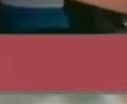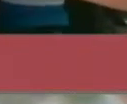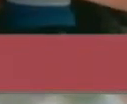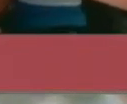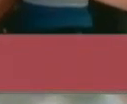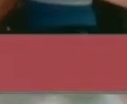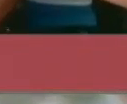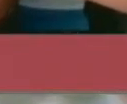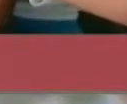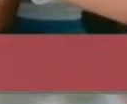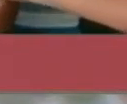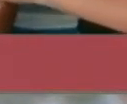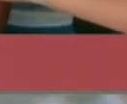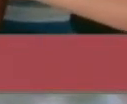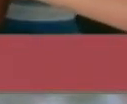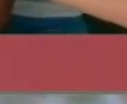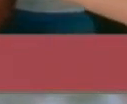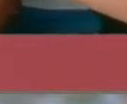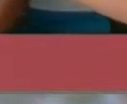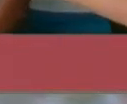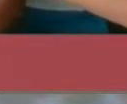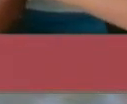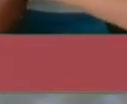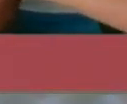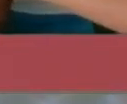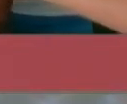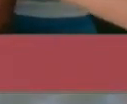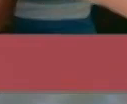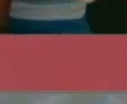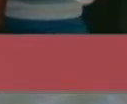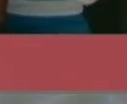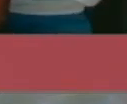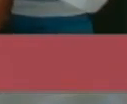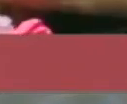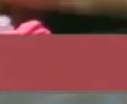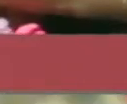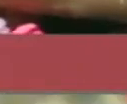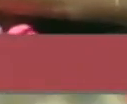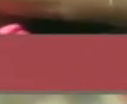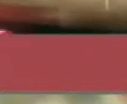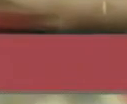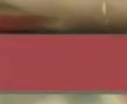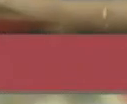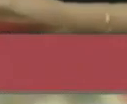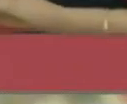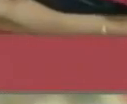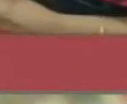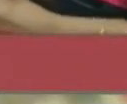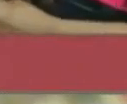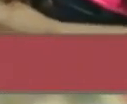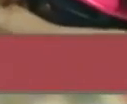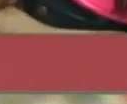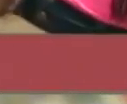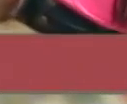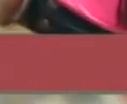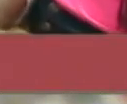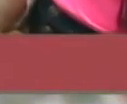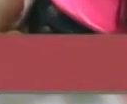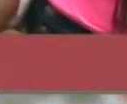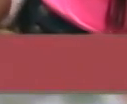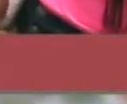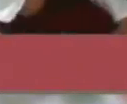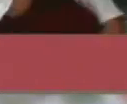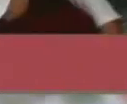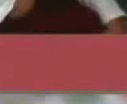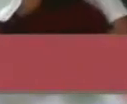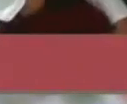bioseguridad que deben cumplir tanto los trabajadores y trabajadoras de la salud como las mamás y los niños que van a recibir las vacunas, y eso está